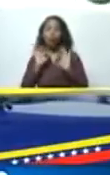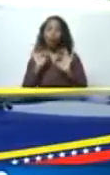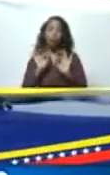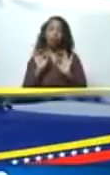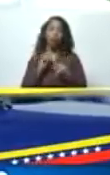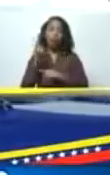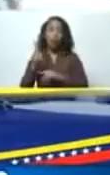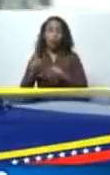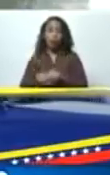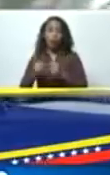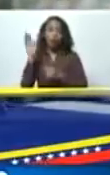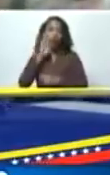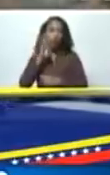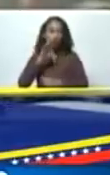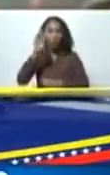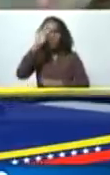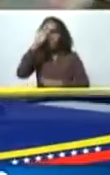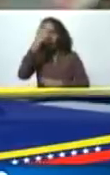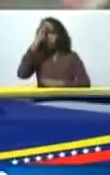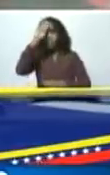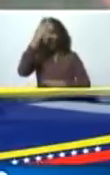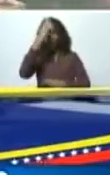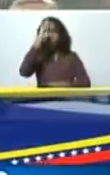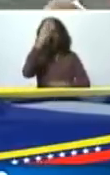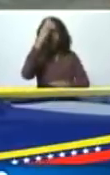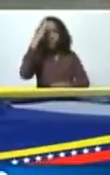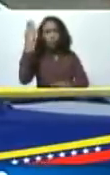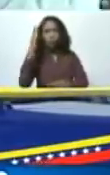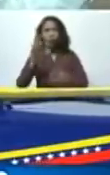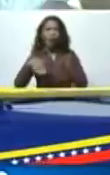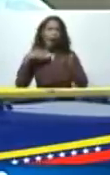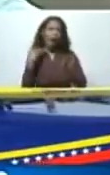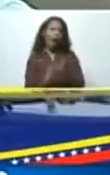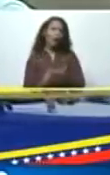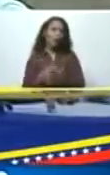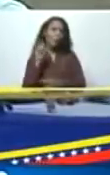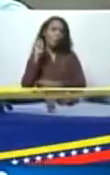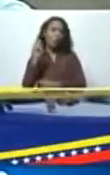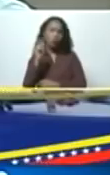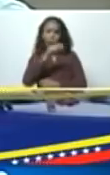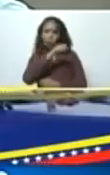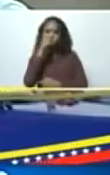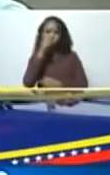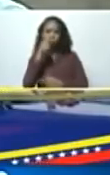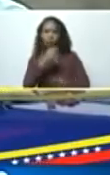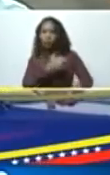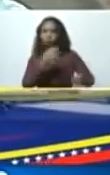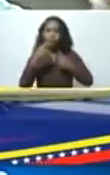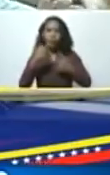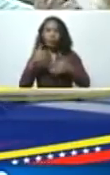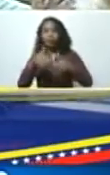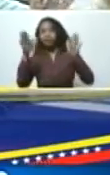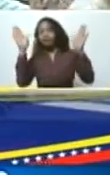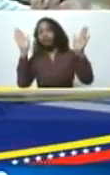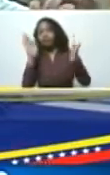fueron corrompiéndose y corrompiéndose y corrompiéndose y llegaron al punto del narcotráfico. Náguara.